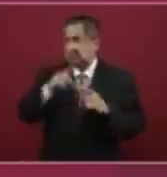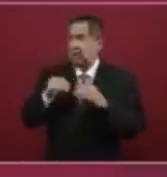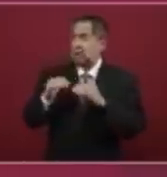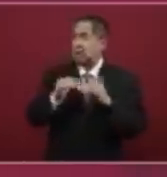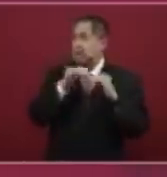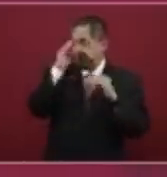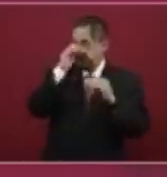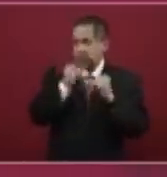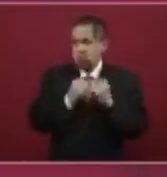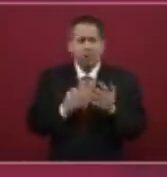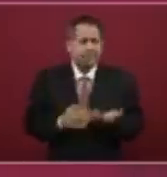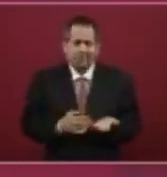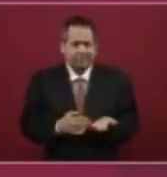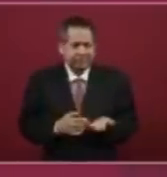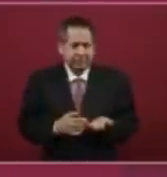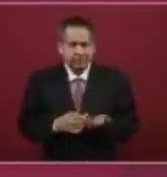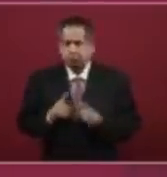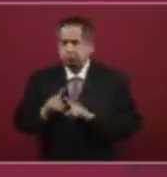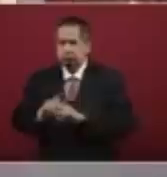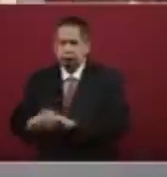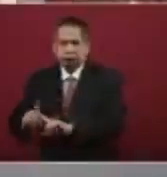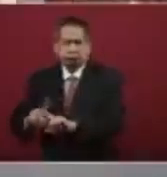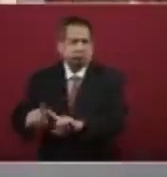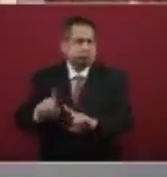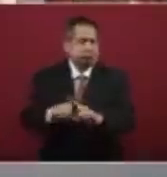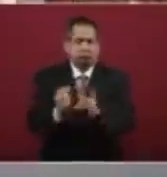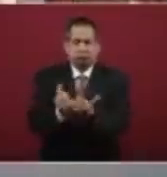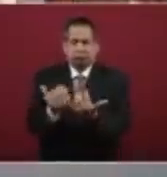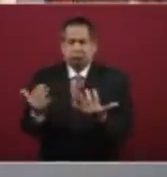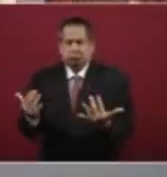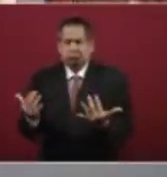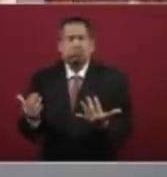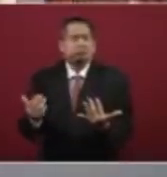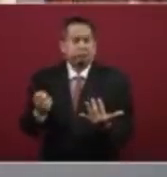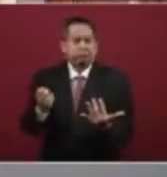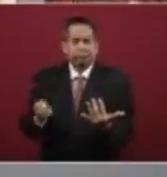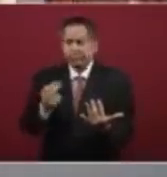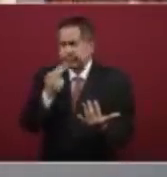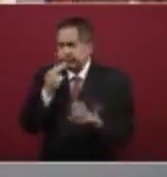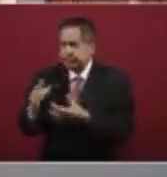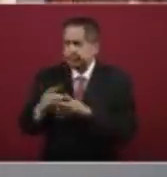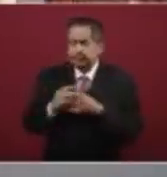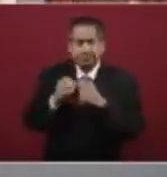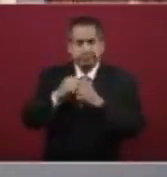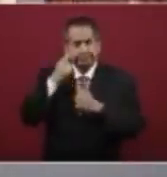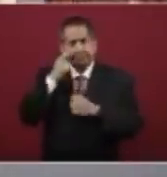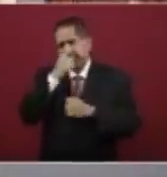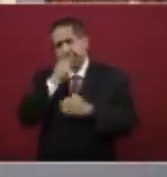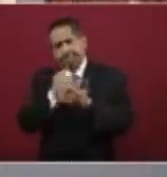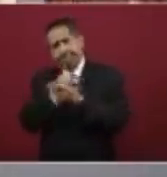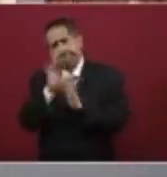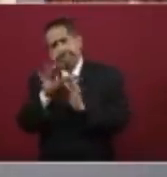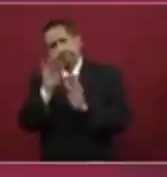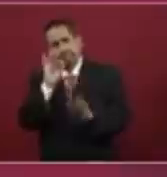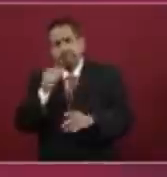La pluralidad es consustancial a la democracia.